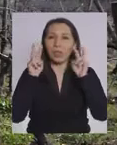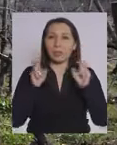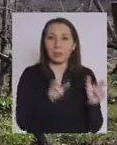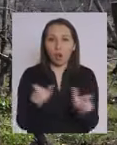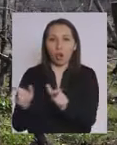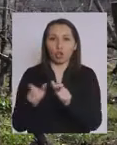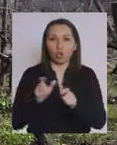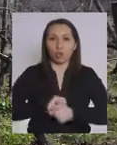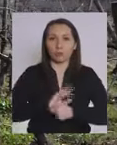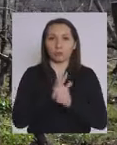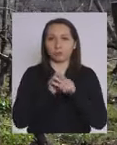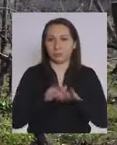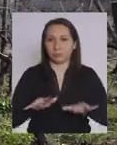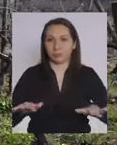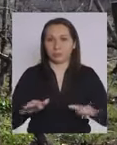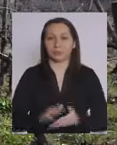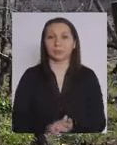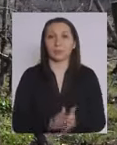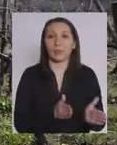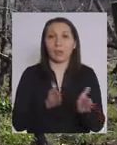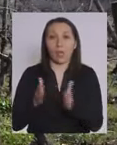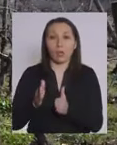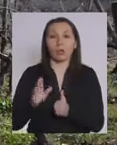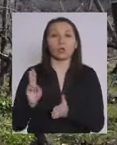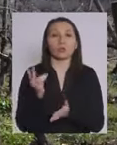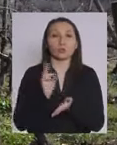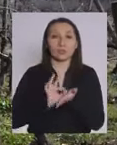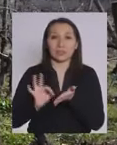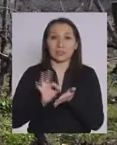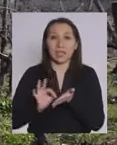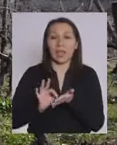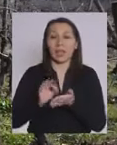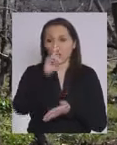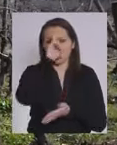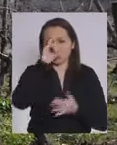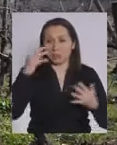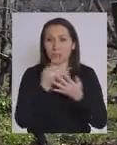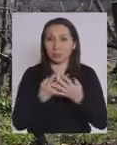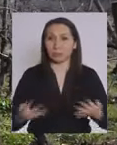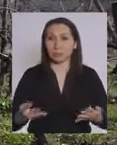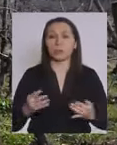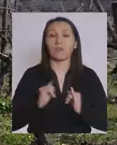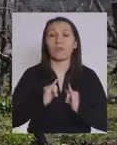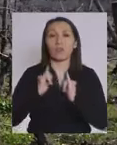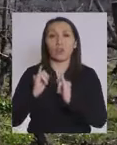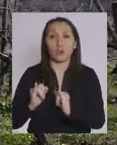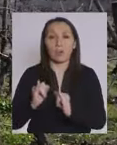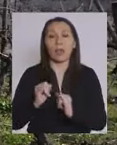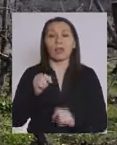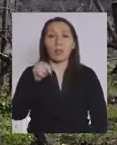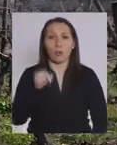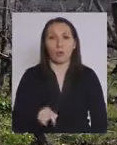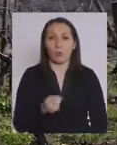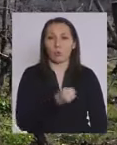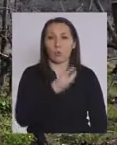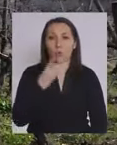manejo de la pandemia a continuación es subsecretario de redes asistenciales dar a conocer las cifras del día